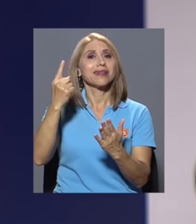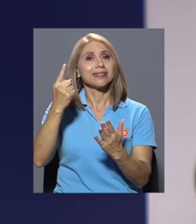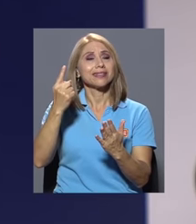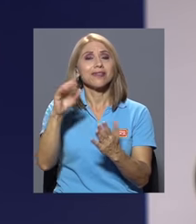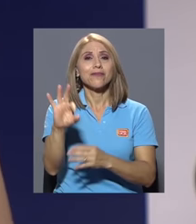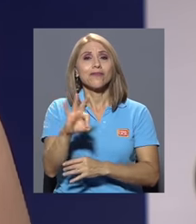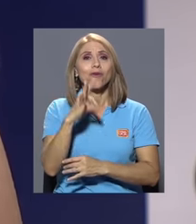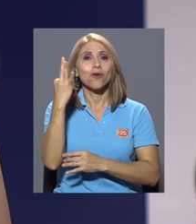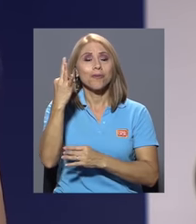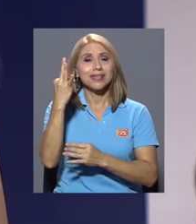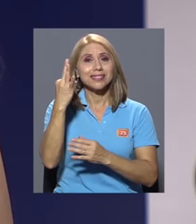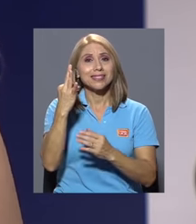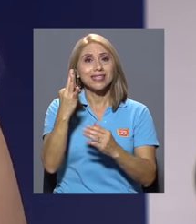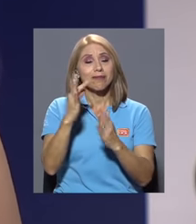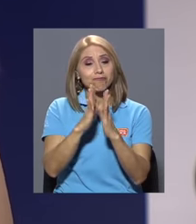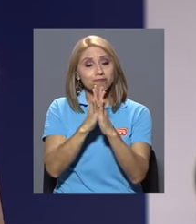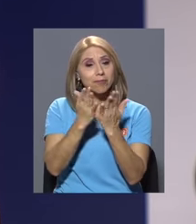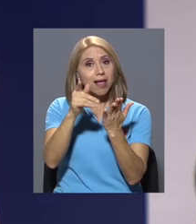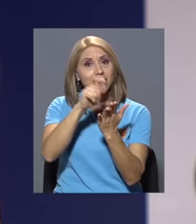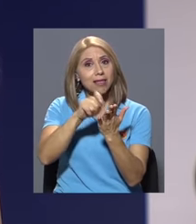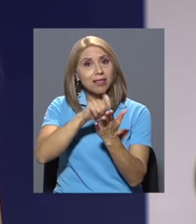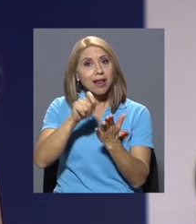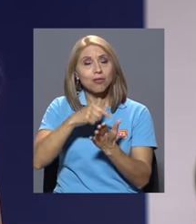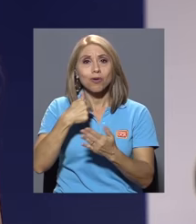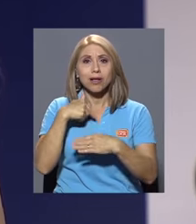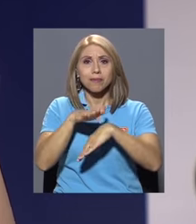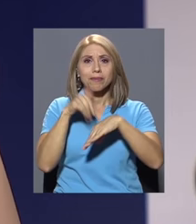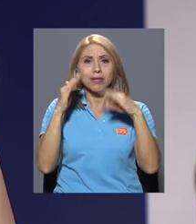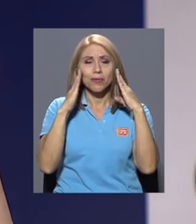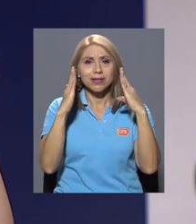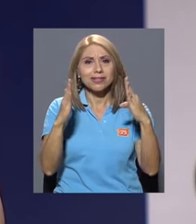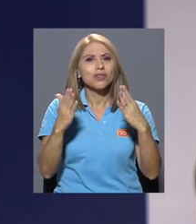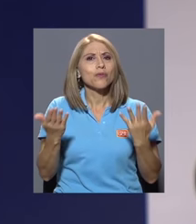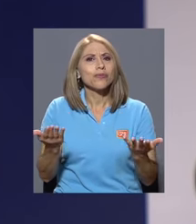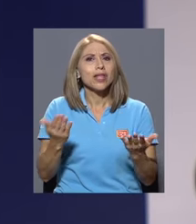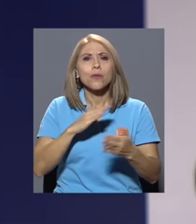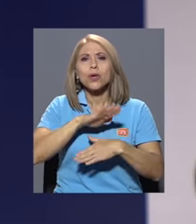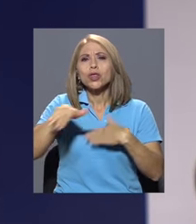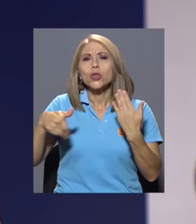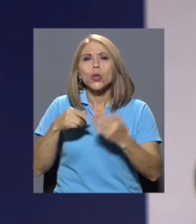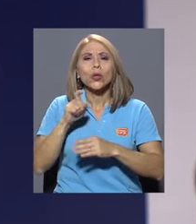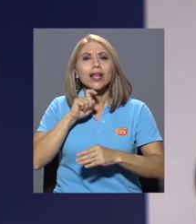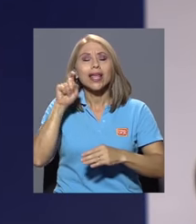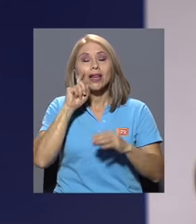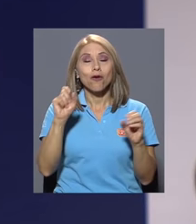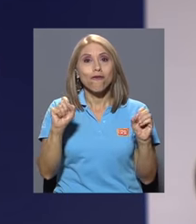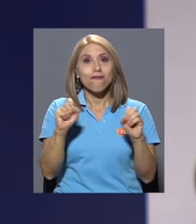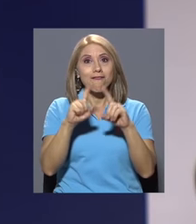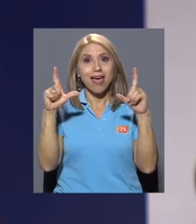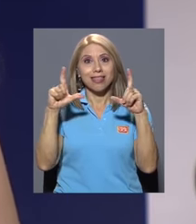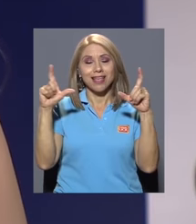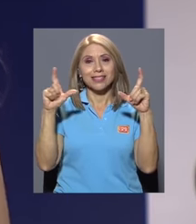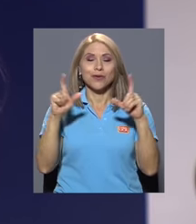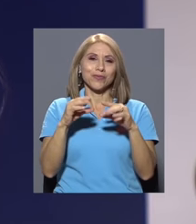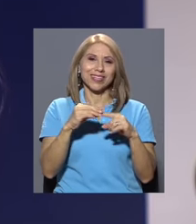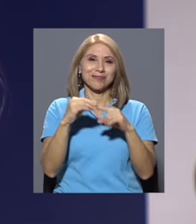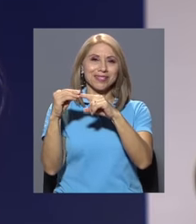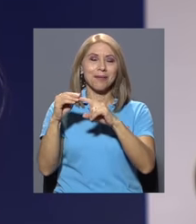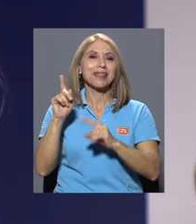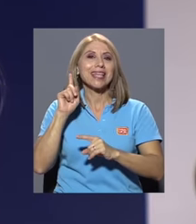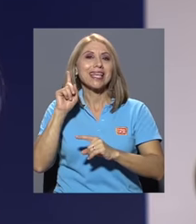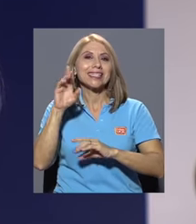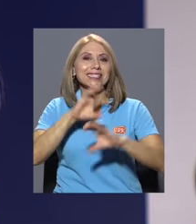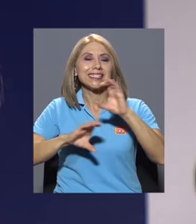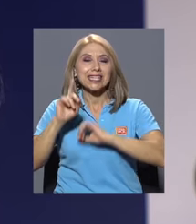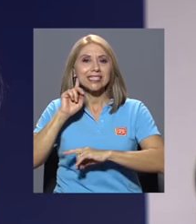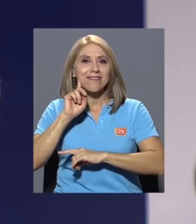una de las primeras formas de literatura que me llamaron la atención fue todo el género fantástico y en particular la ciencia ficción. Porque